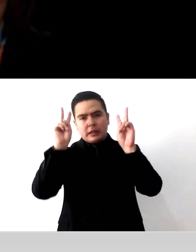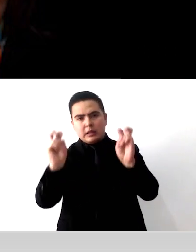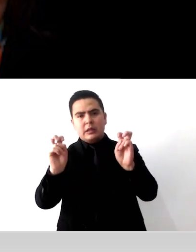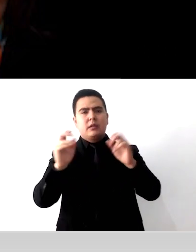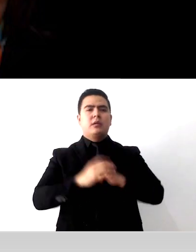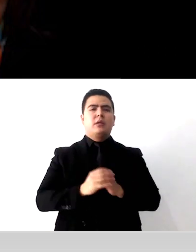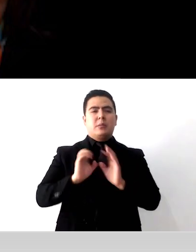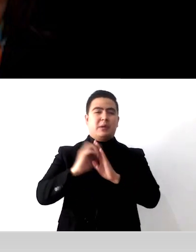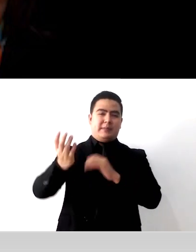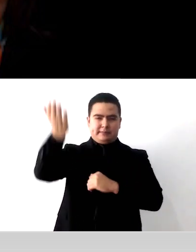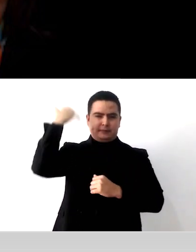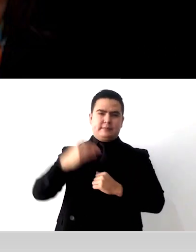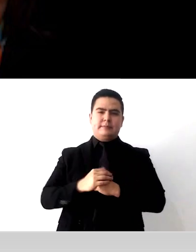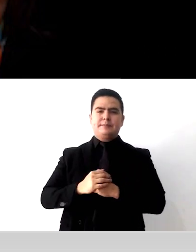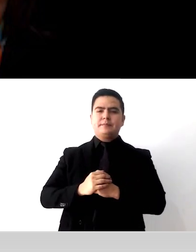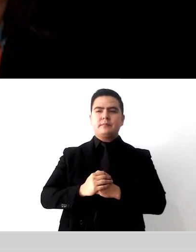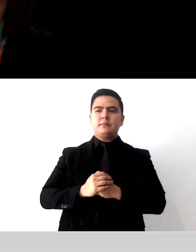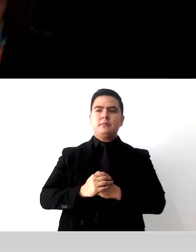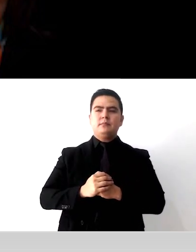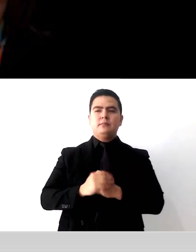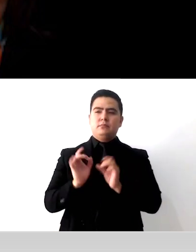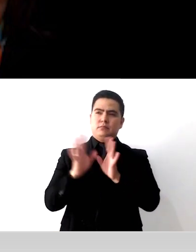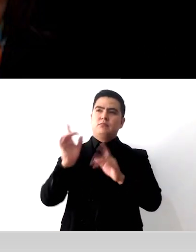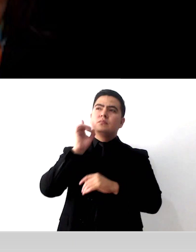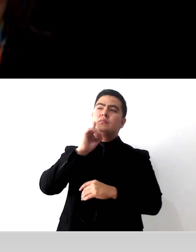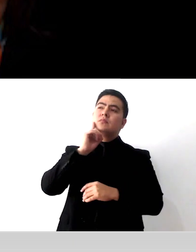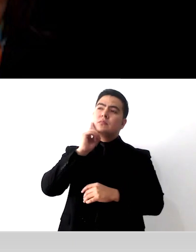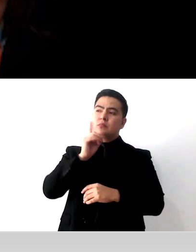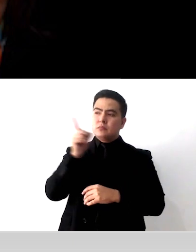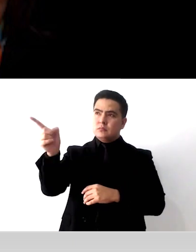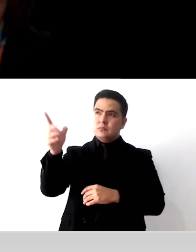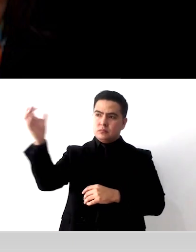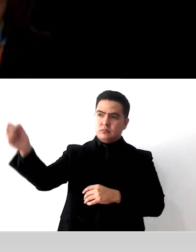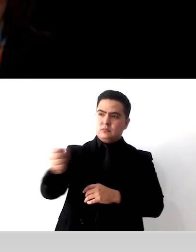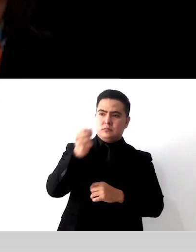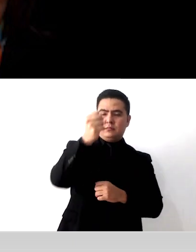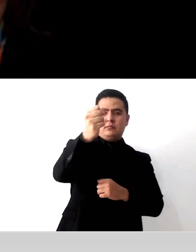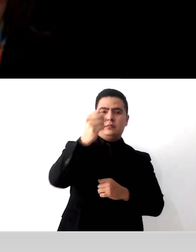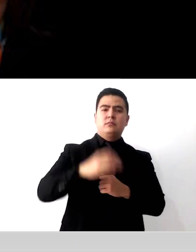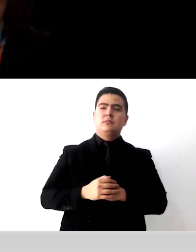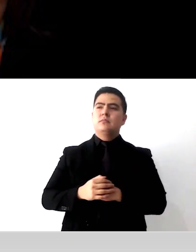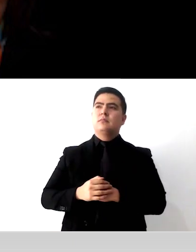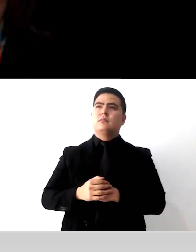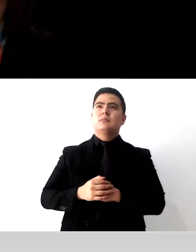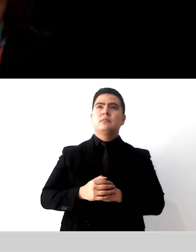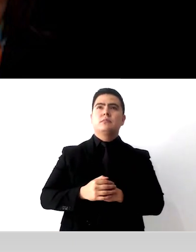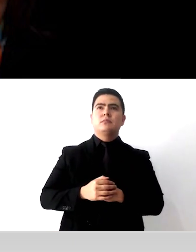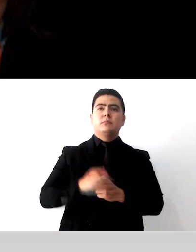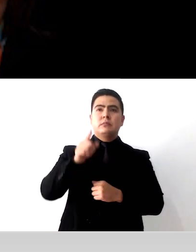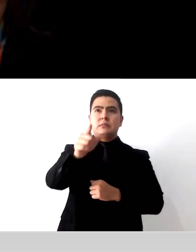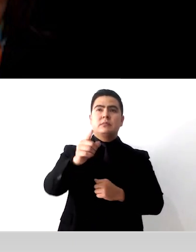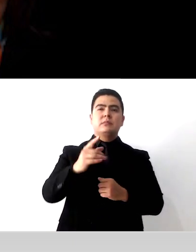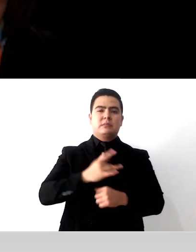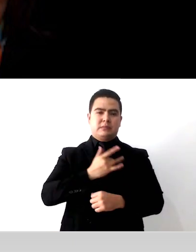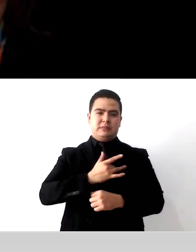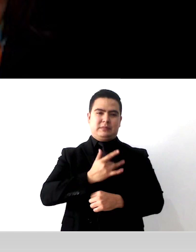un caso en donde designaron a una presidenta de la Comisión de Estilo Parlamentario porque creían que era diseño de modas, ¿no? Era cómo